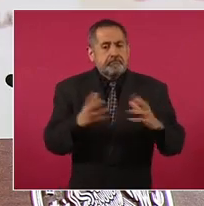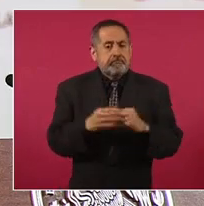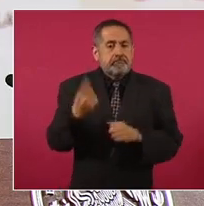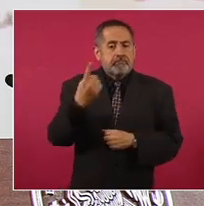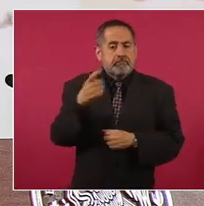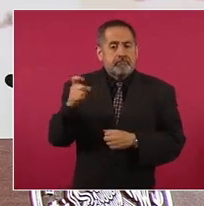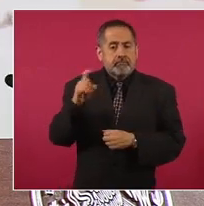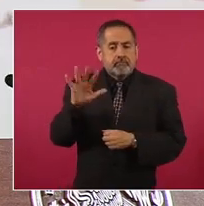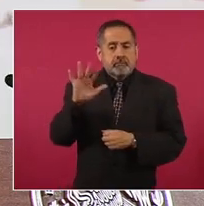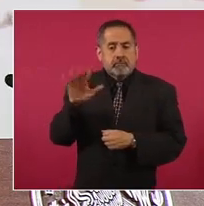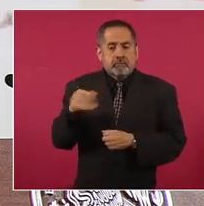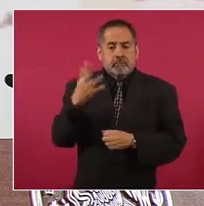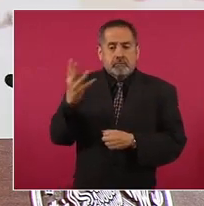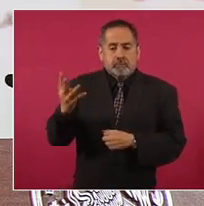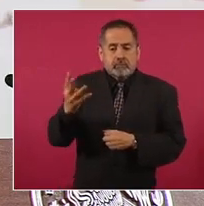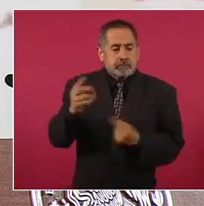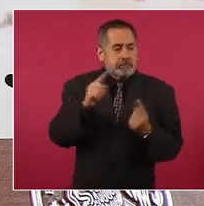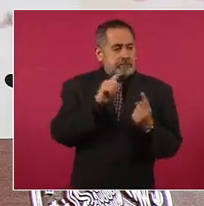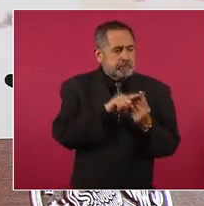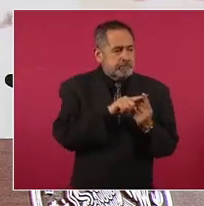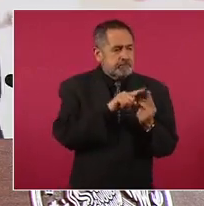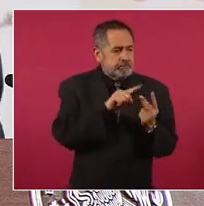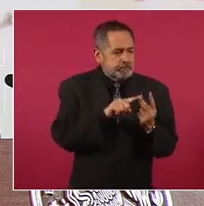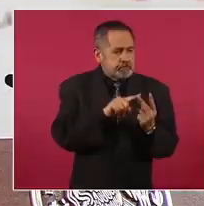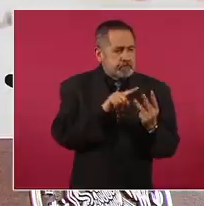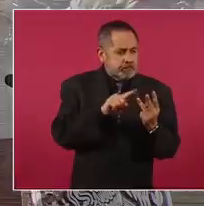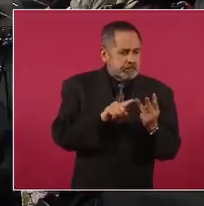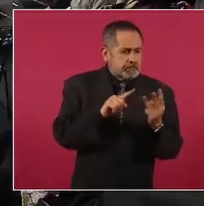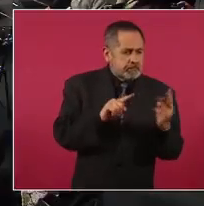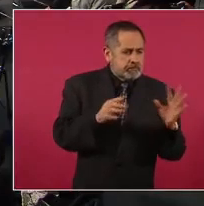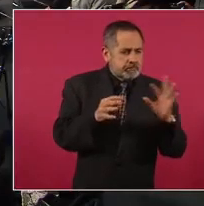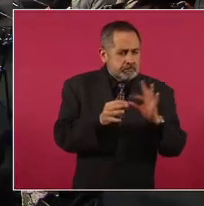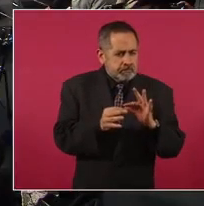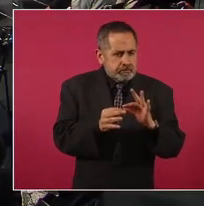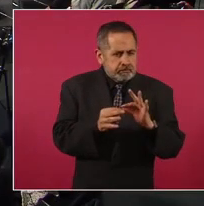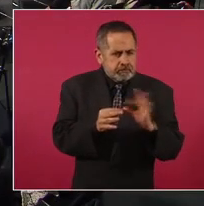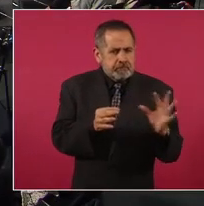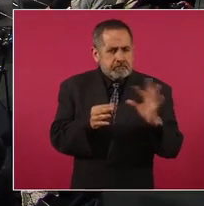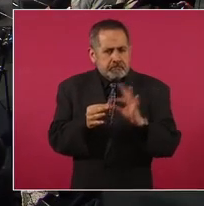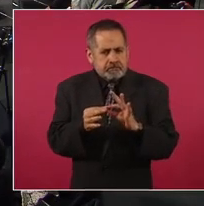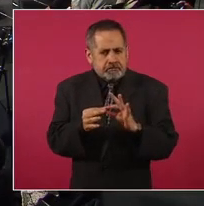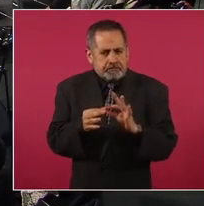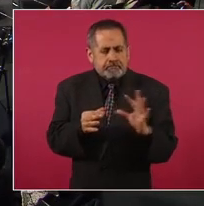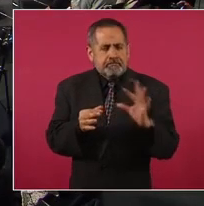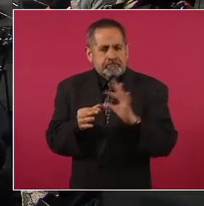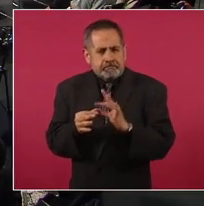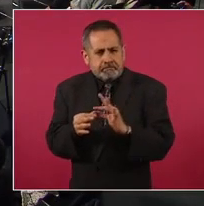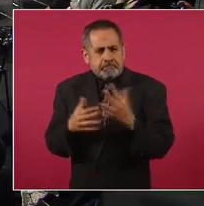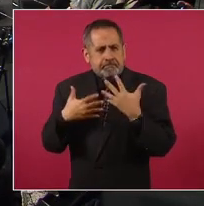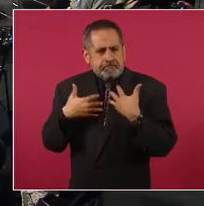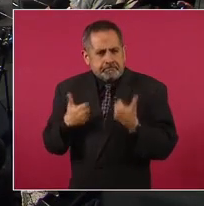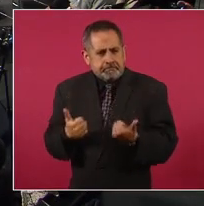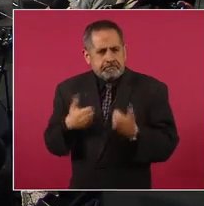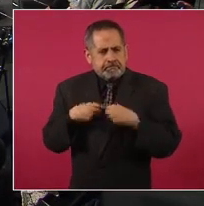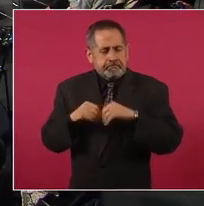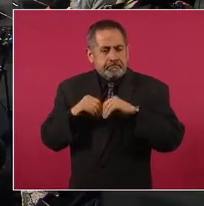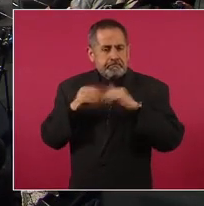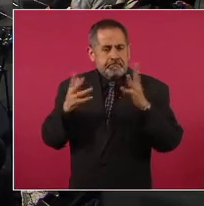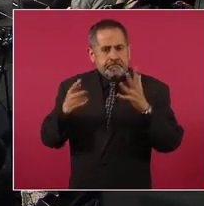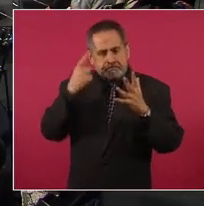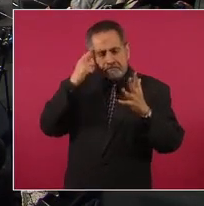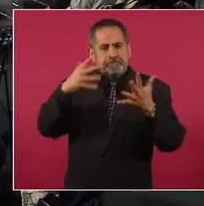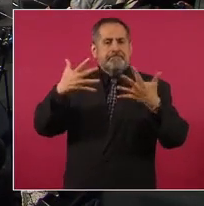154 eventos para armar, ¿pueden la siguiente, por favor, no? Para armar este